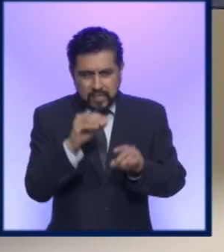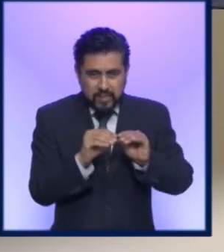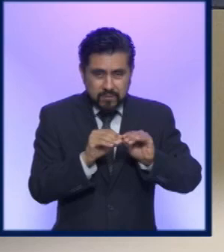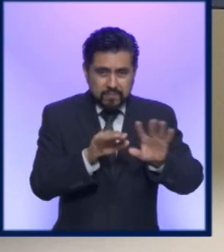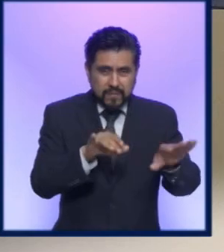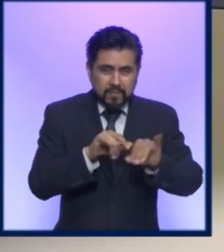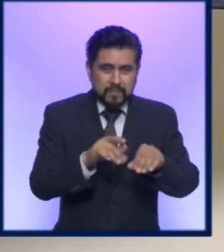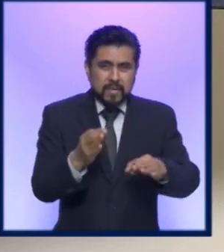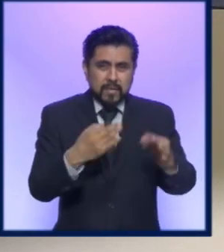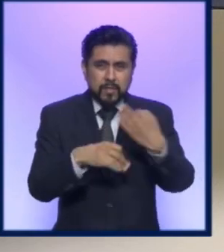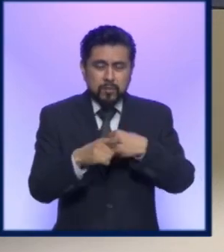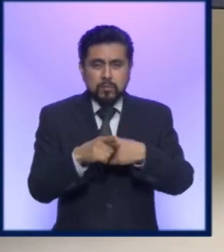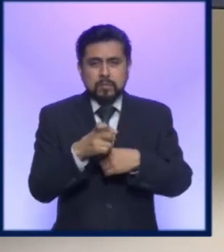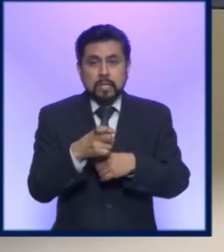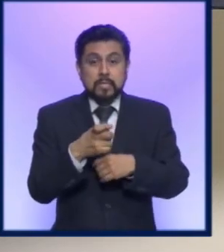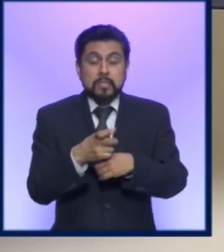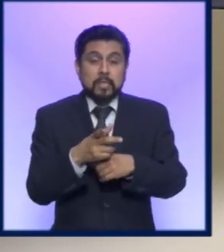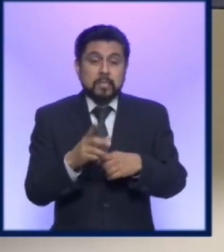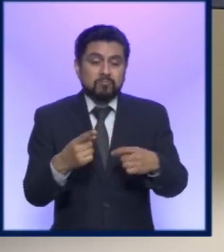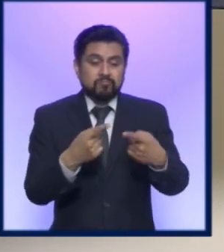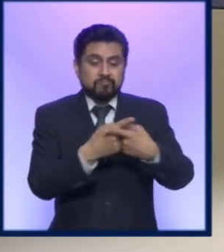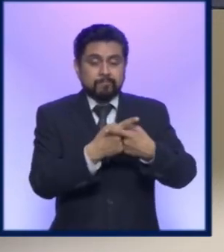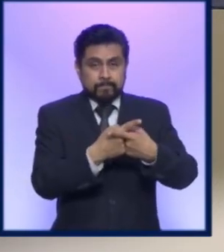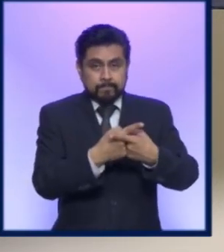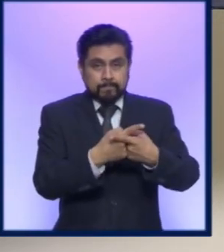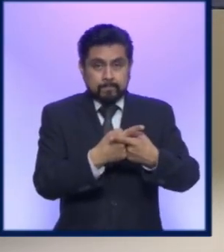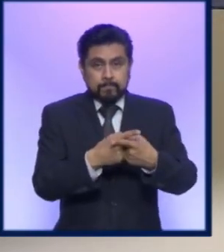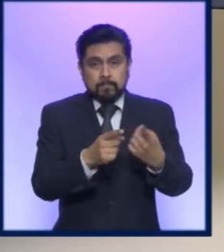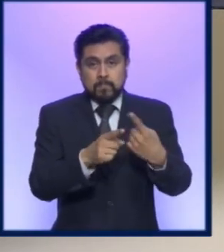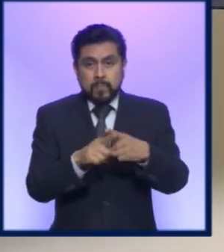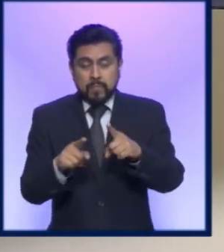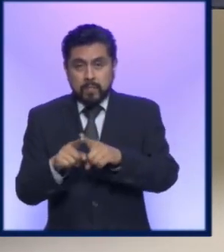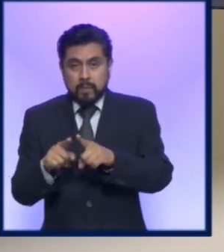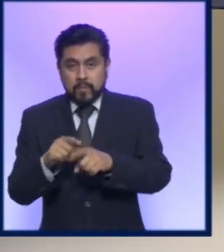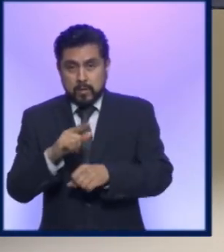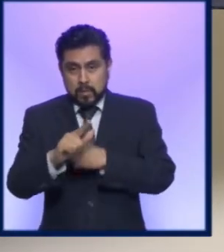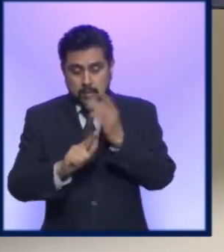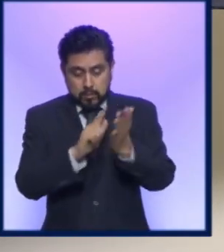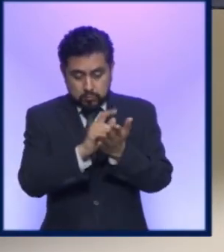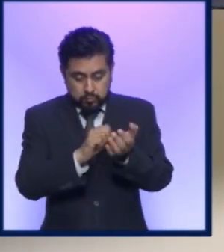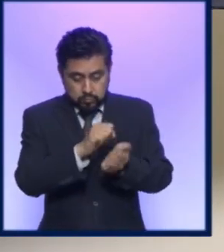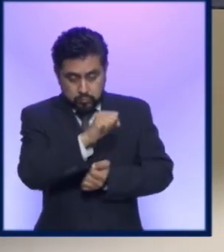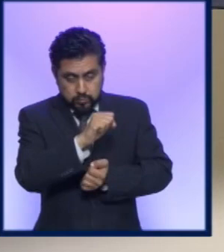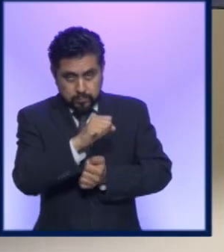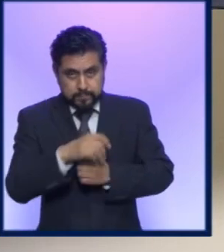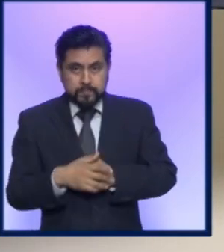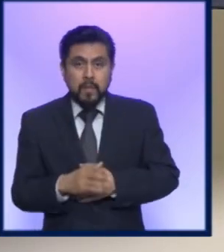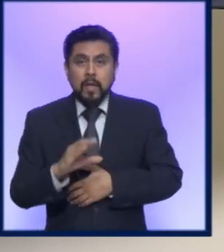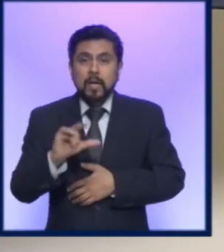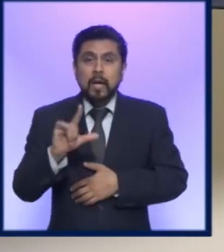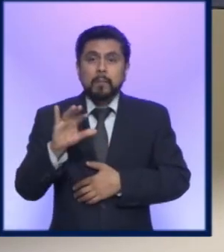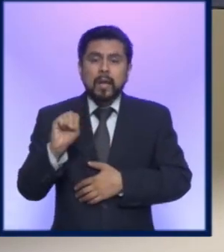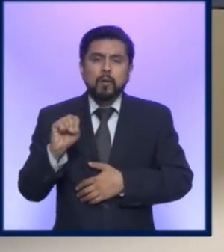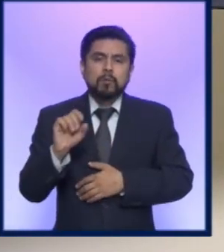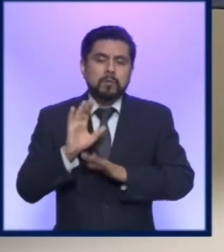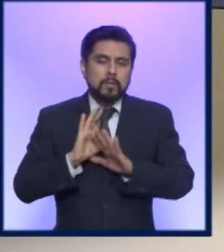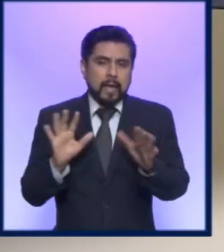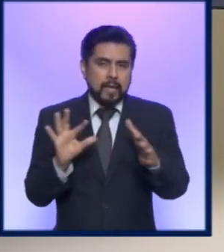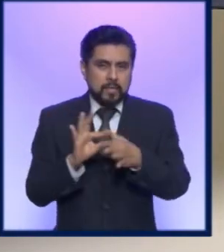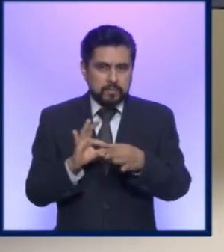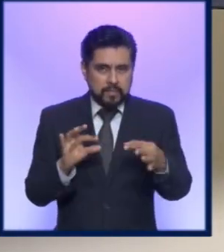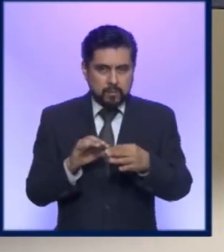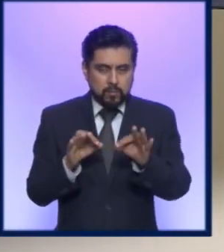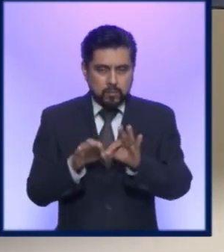respaldo ciudadano es contraria a la regularidad constitucional Carmelo ya nos explicaste la